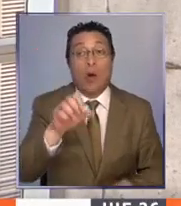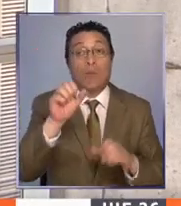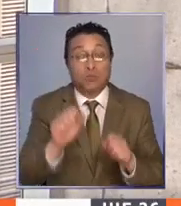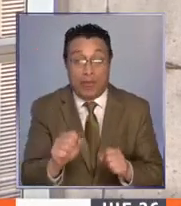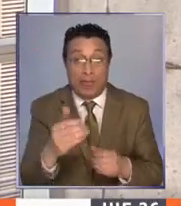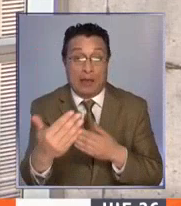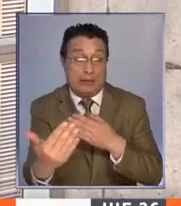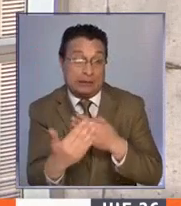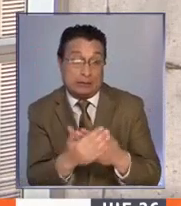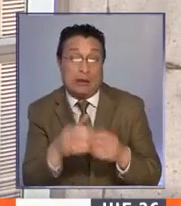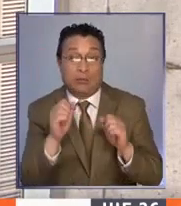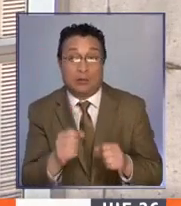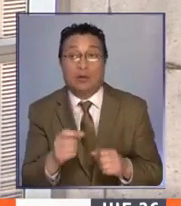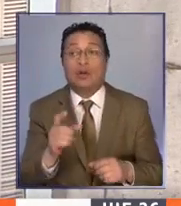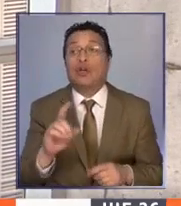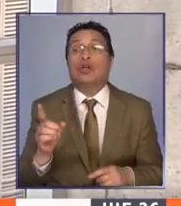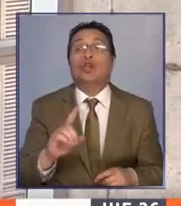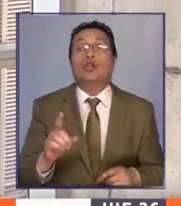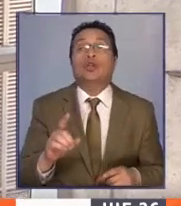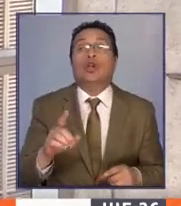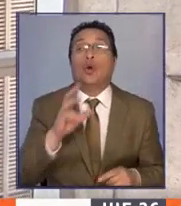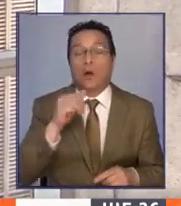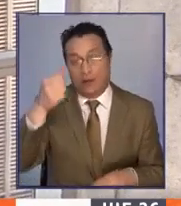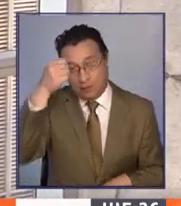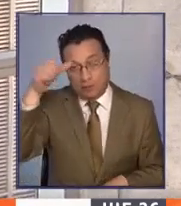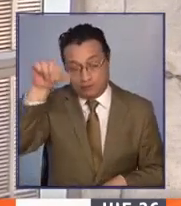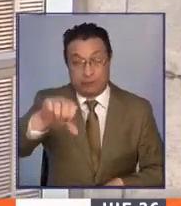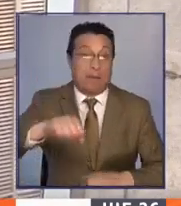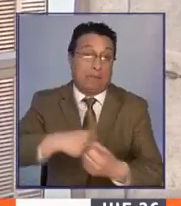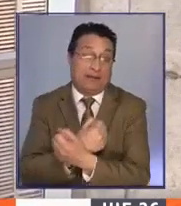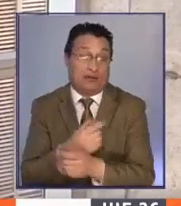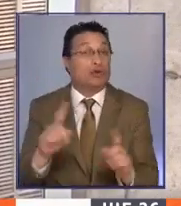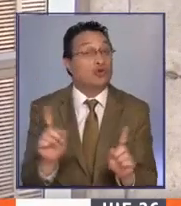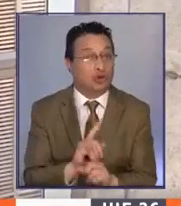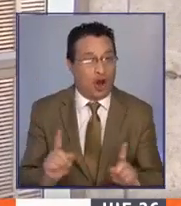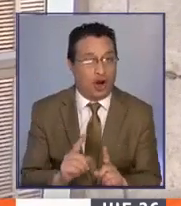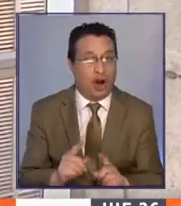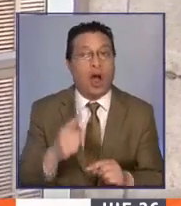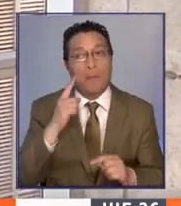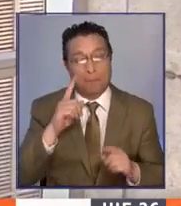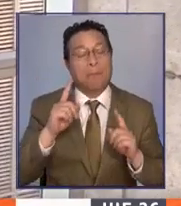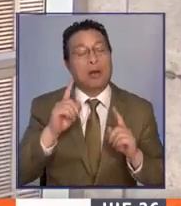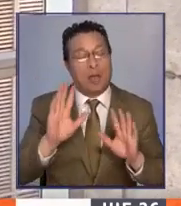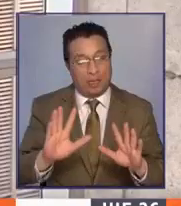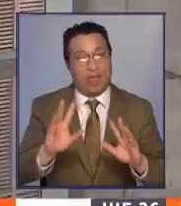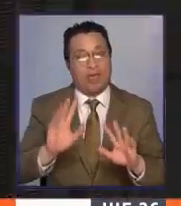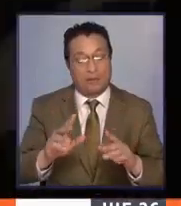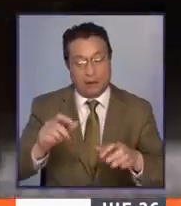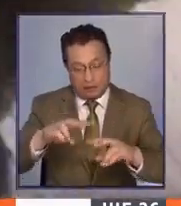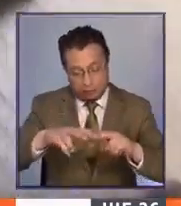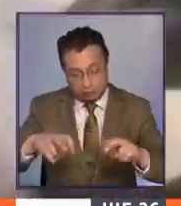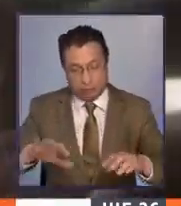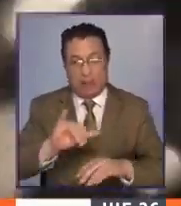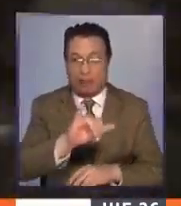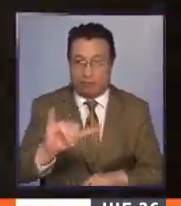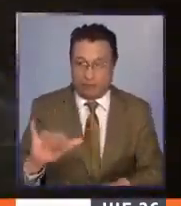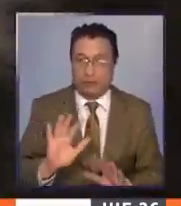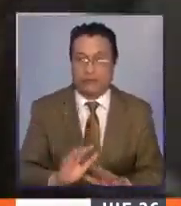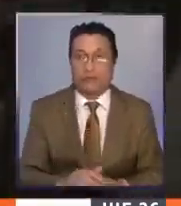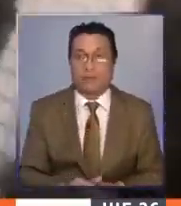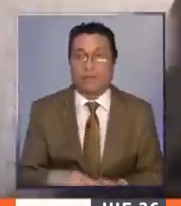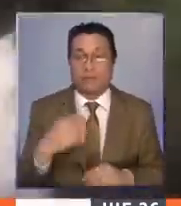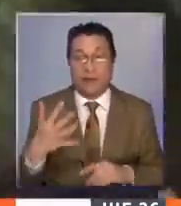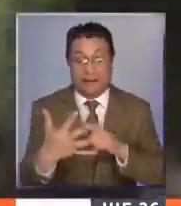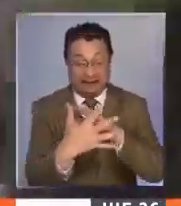arriesgar no se tratan más bien de sanciones privativas de libertad. Pero eso hay que analizarlo una vez que haya culminado la investigación. Además de los